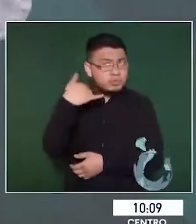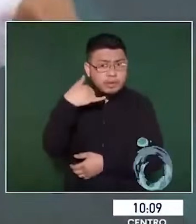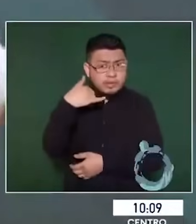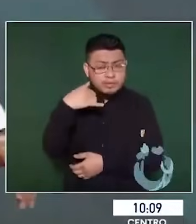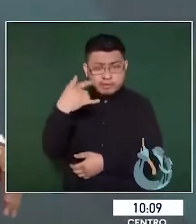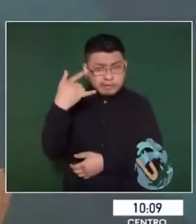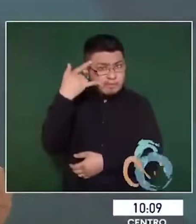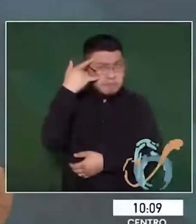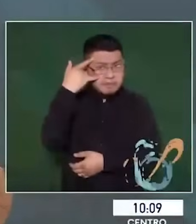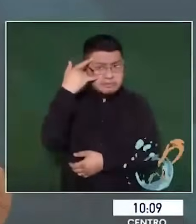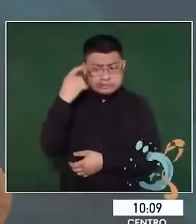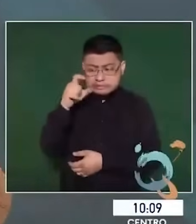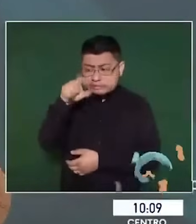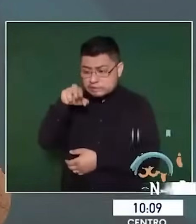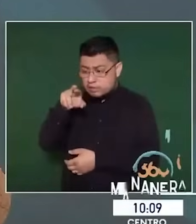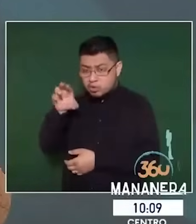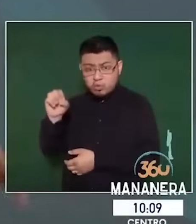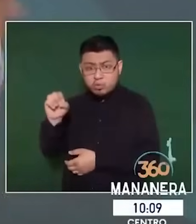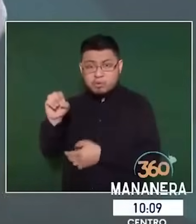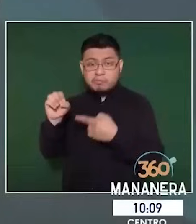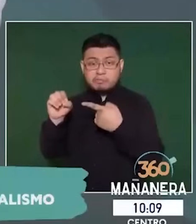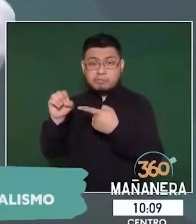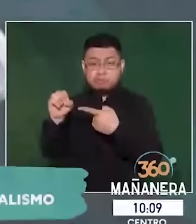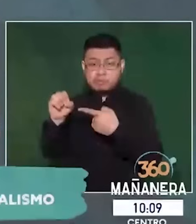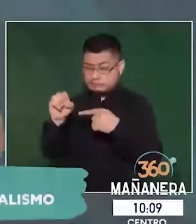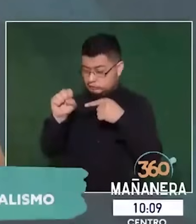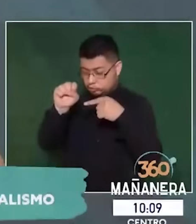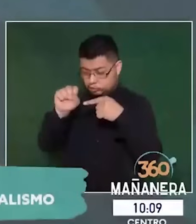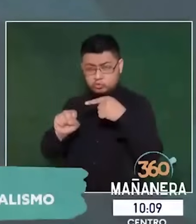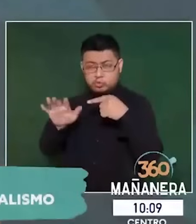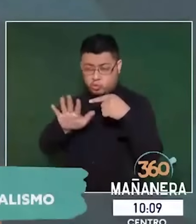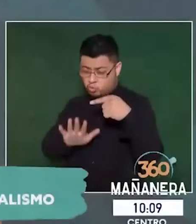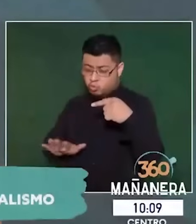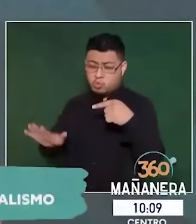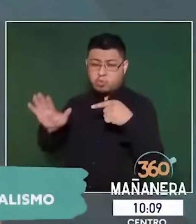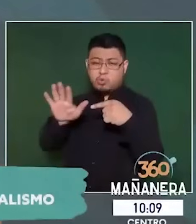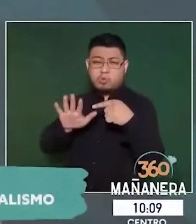mismo Quintana Roo, el sur,